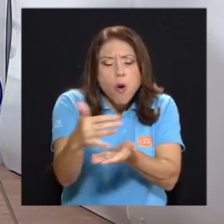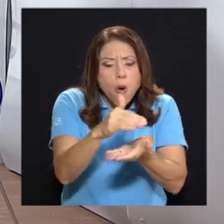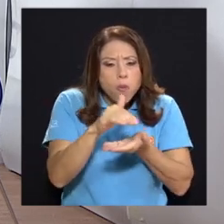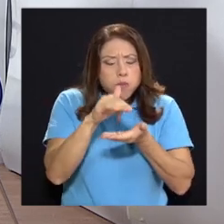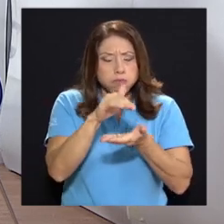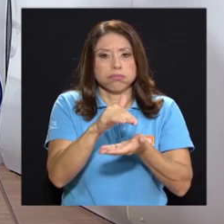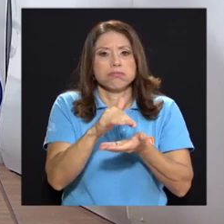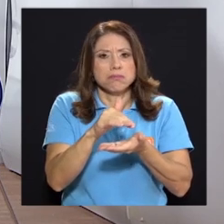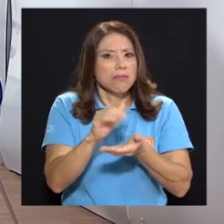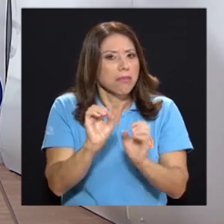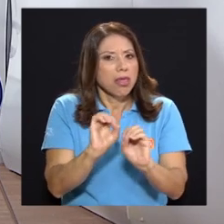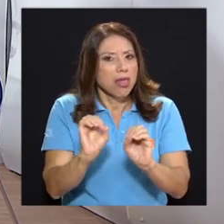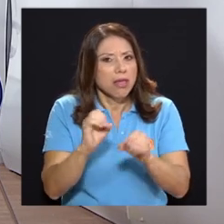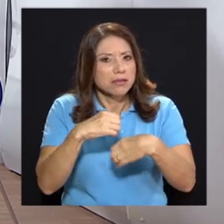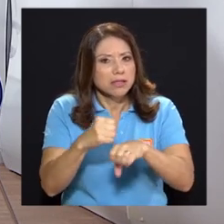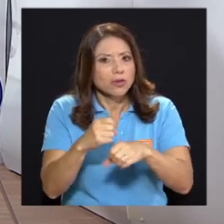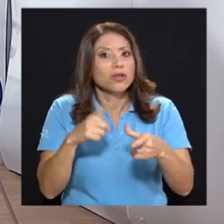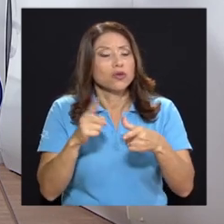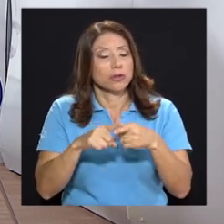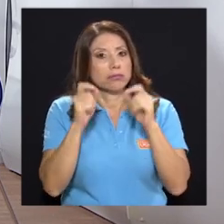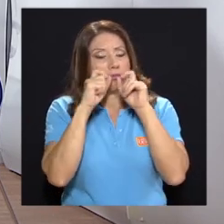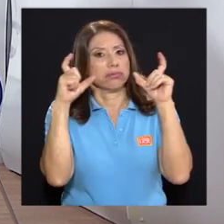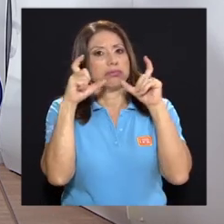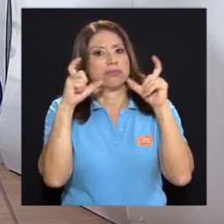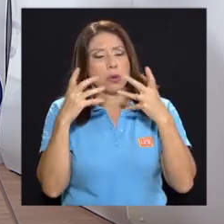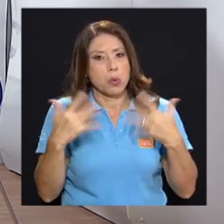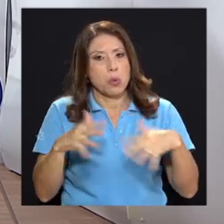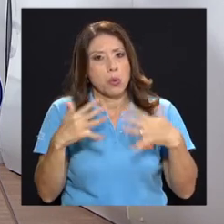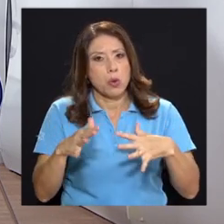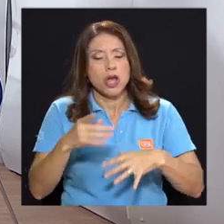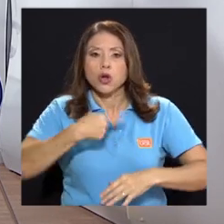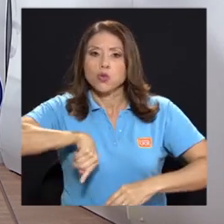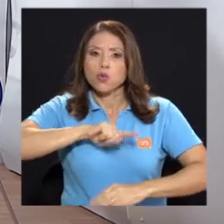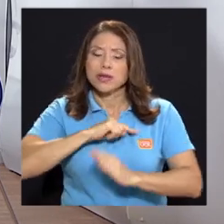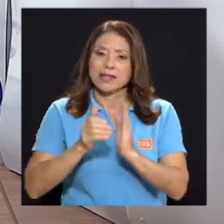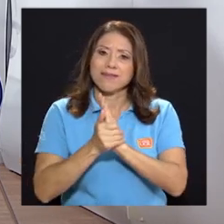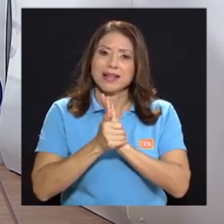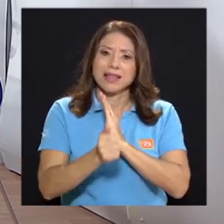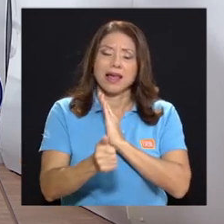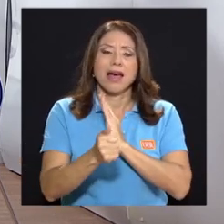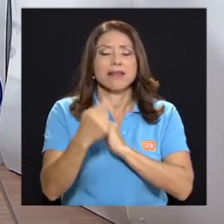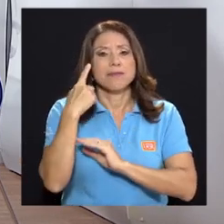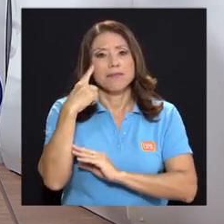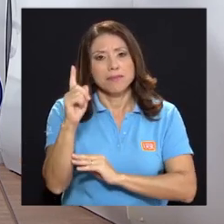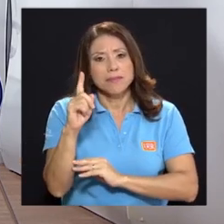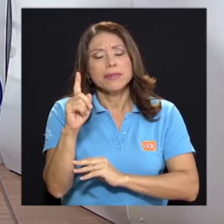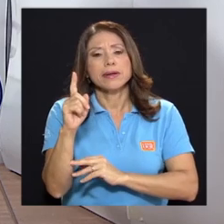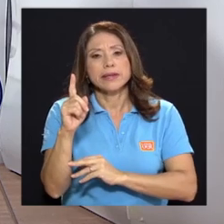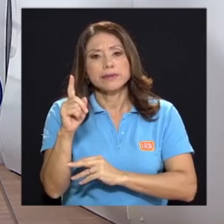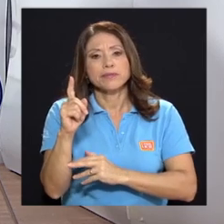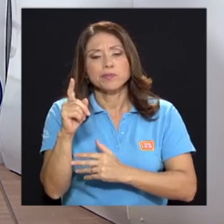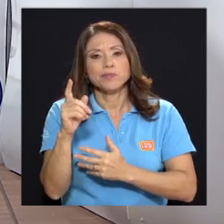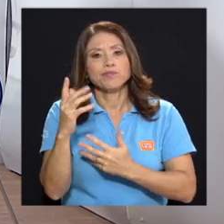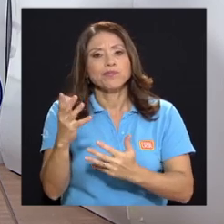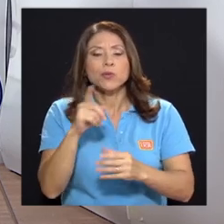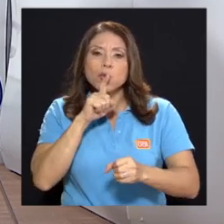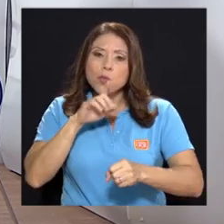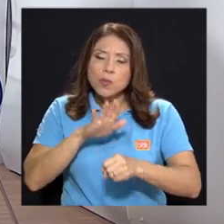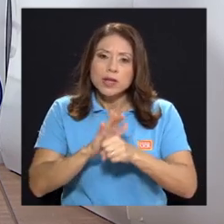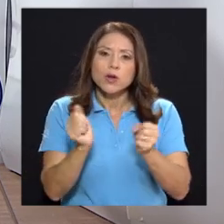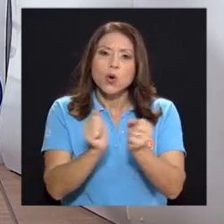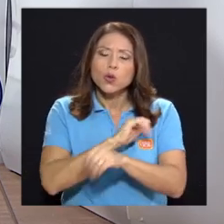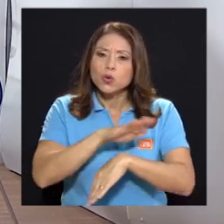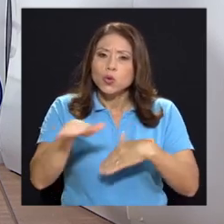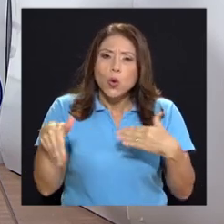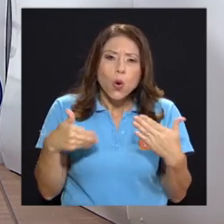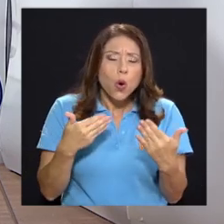sorpresa que limitó grandemente nuestra habilidad para poder y cumplir con todos